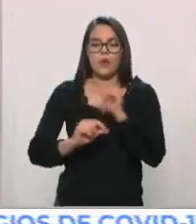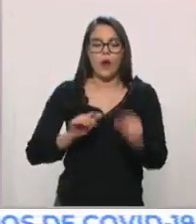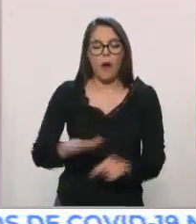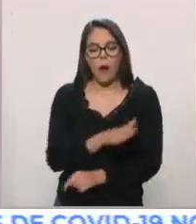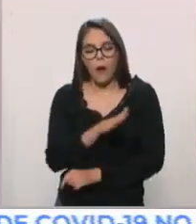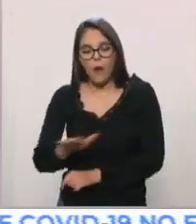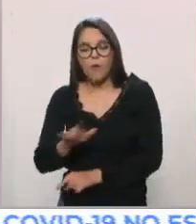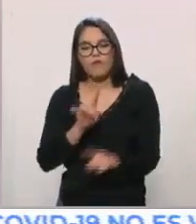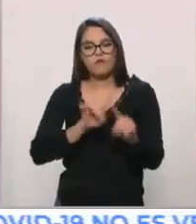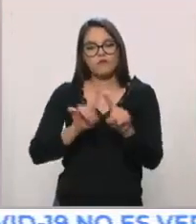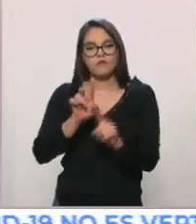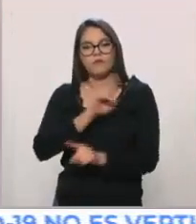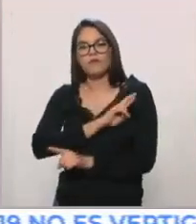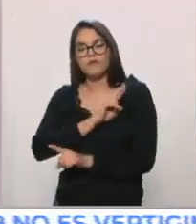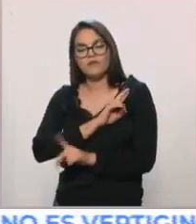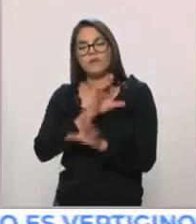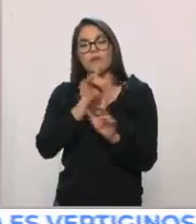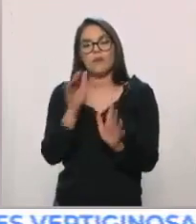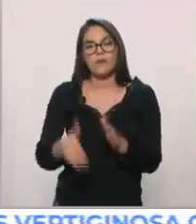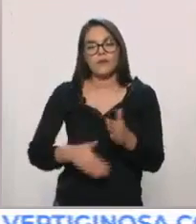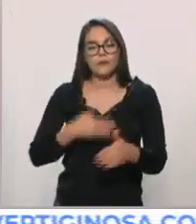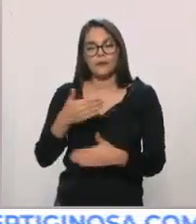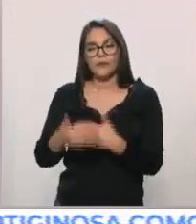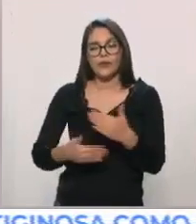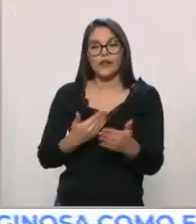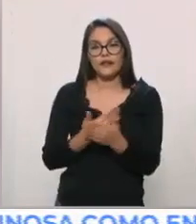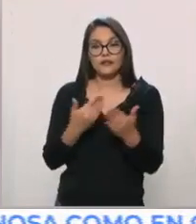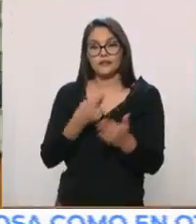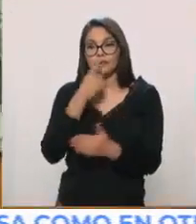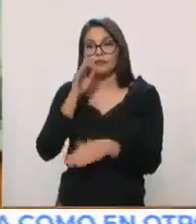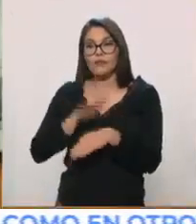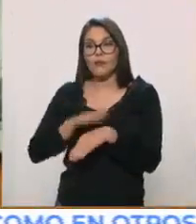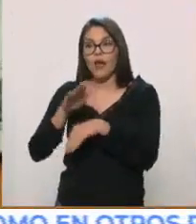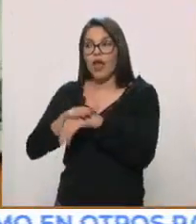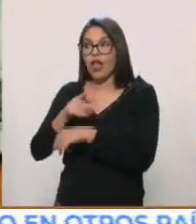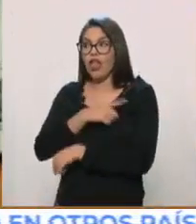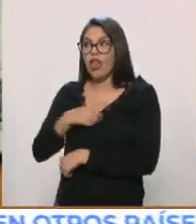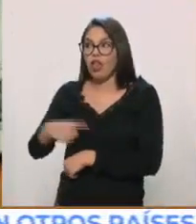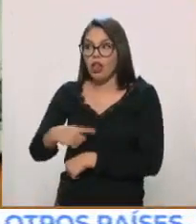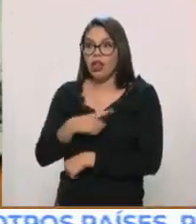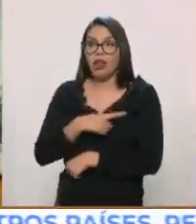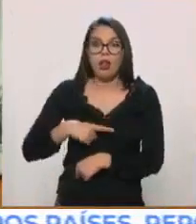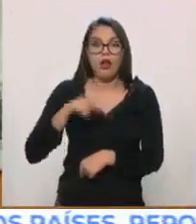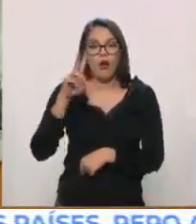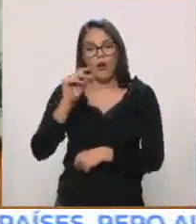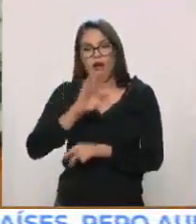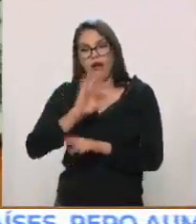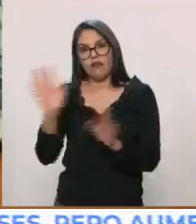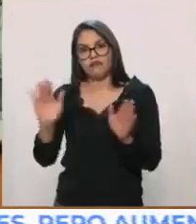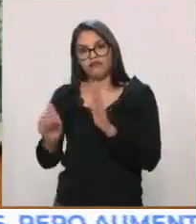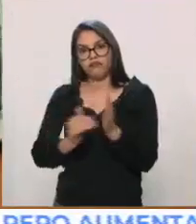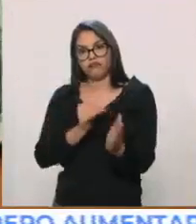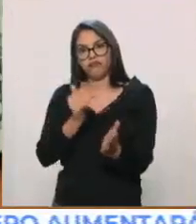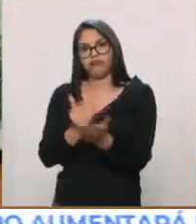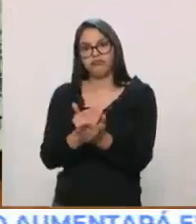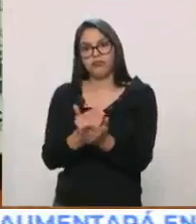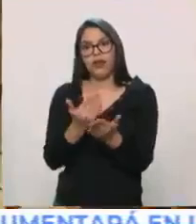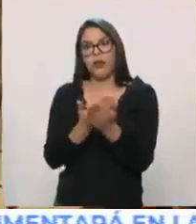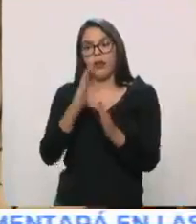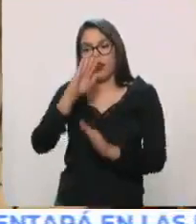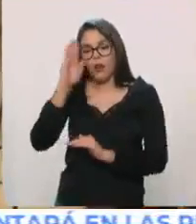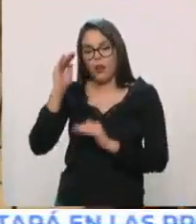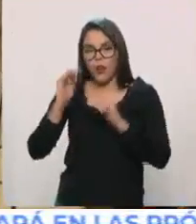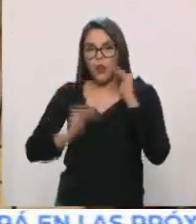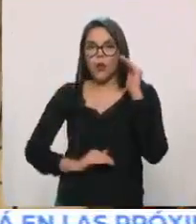Aunque la actual administración tiene como política fiscal no contratar más deuda, situaciones como la pronunciada depreciación del peso frente al dólar y la